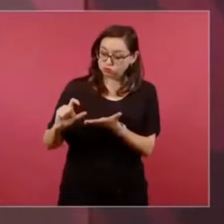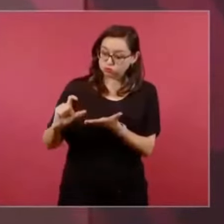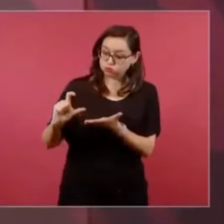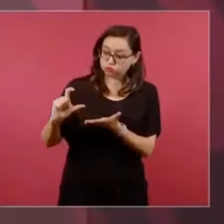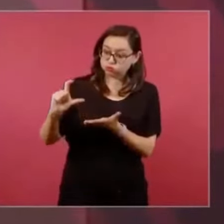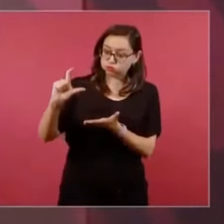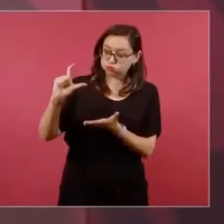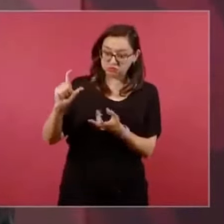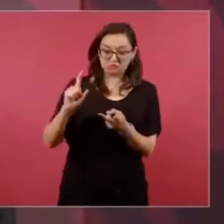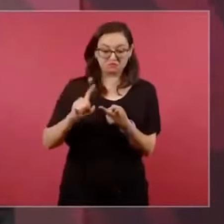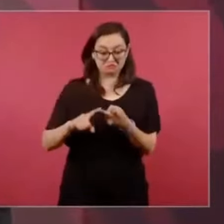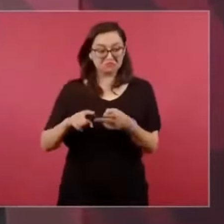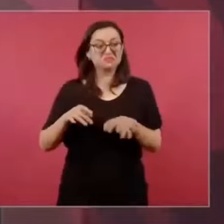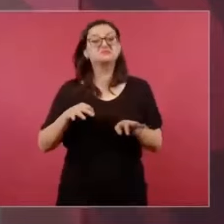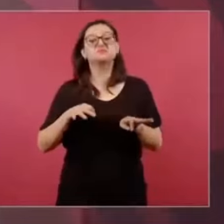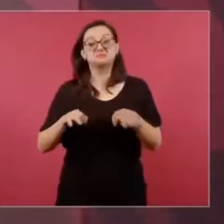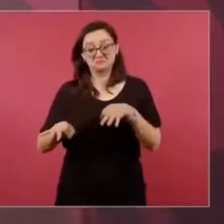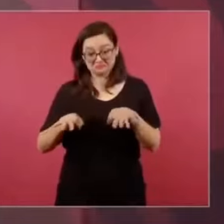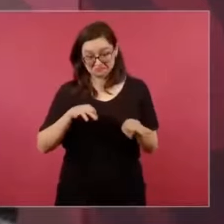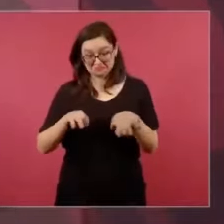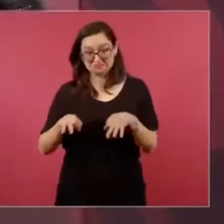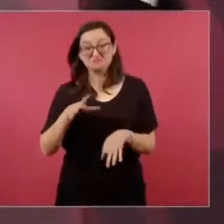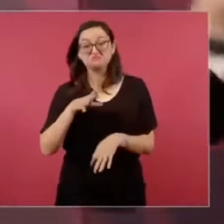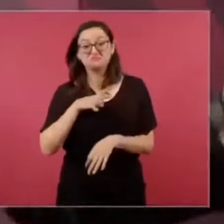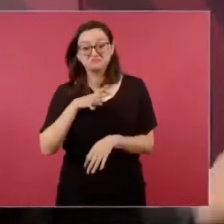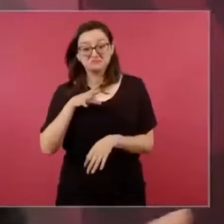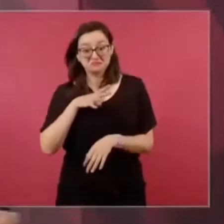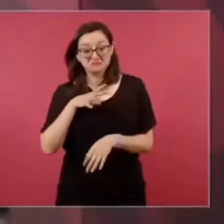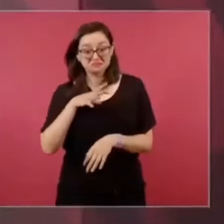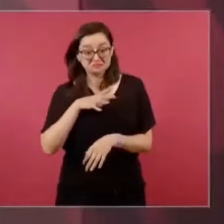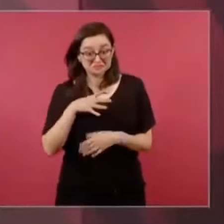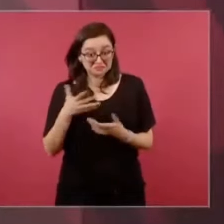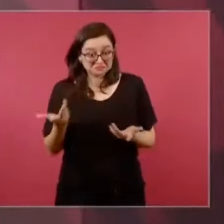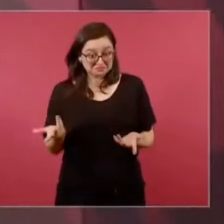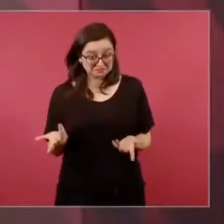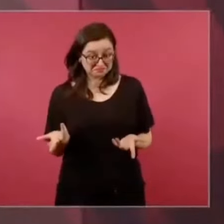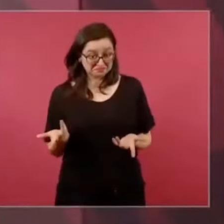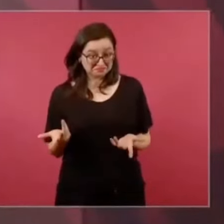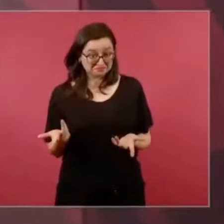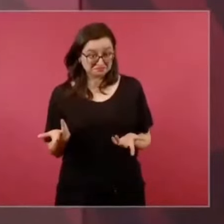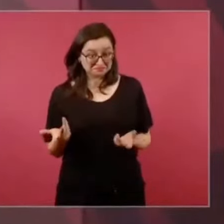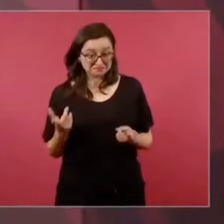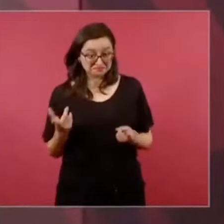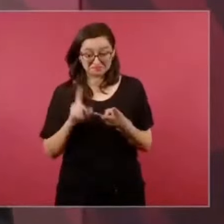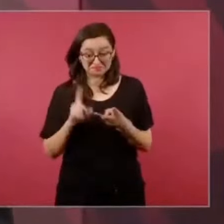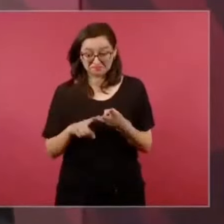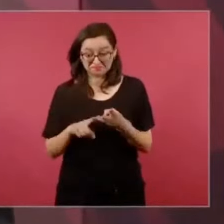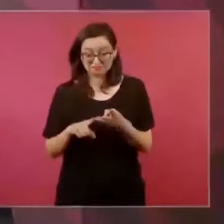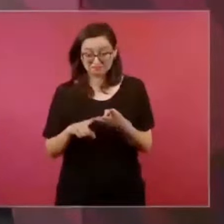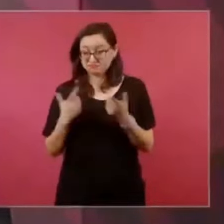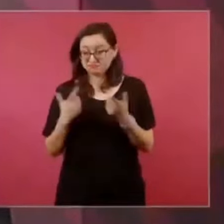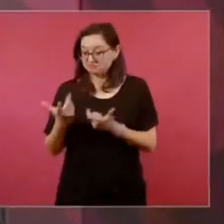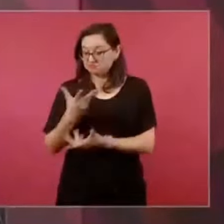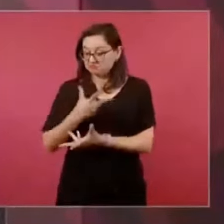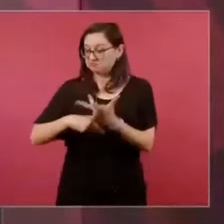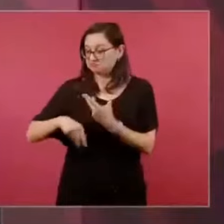si hay trabajo, como no sucedía en mucho tiempo, si tenemos estabilidad